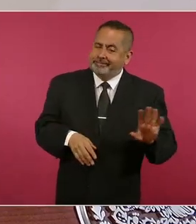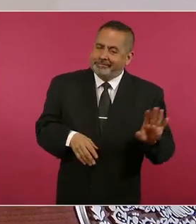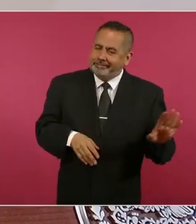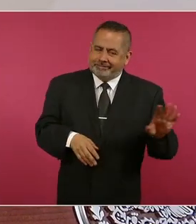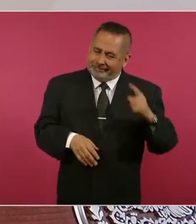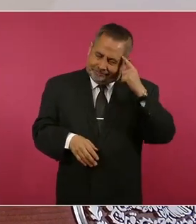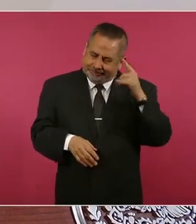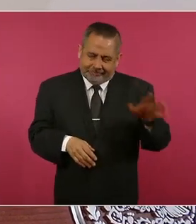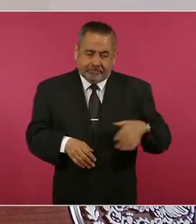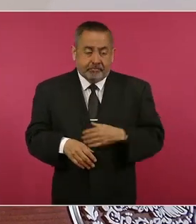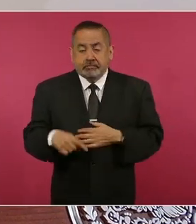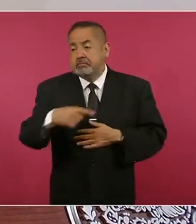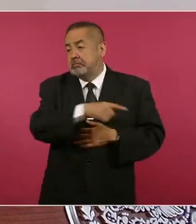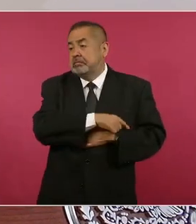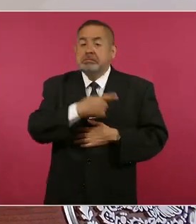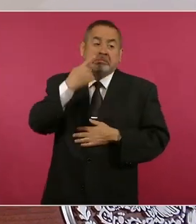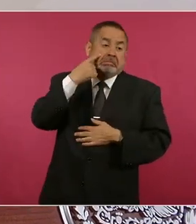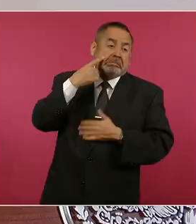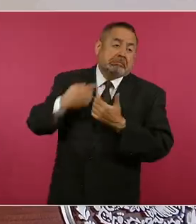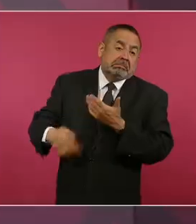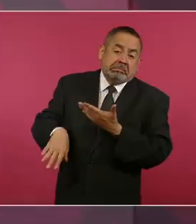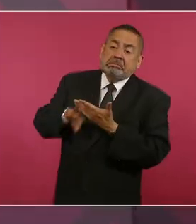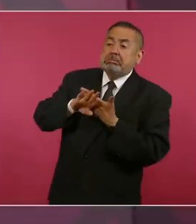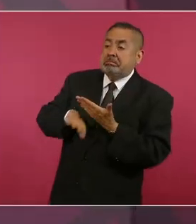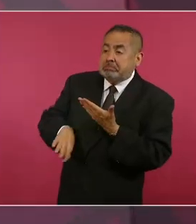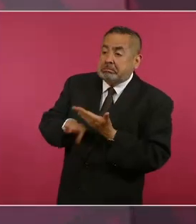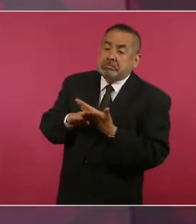se rasgarían las vestiduras.